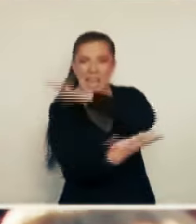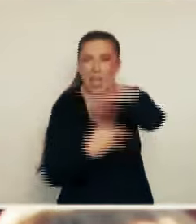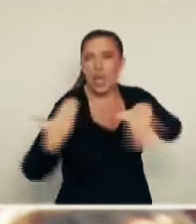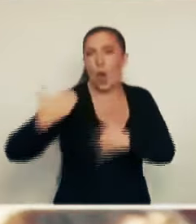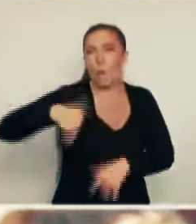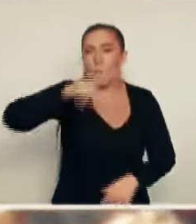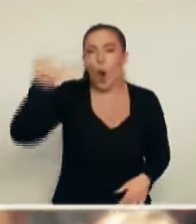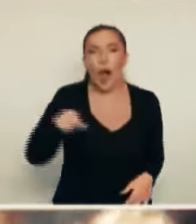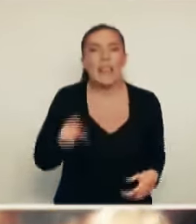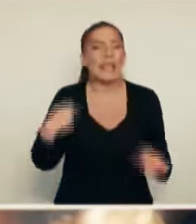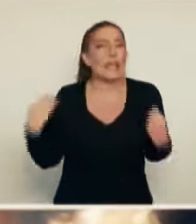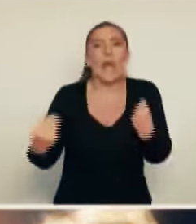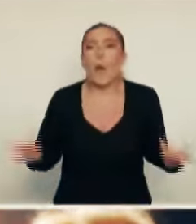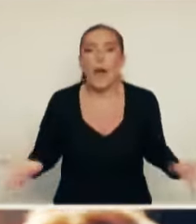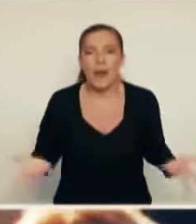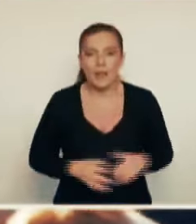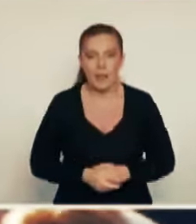país?